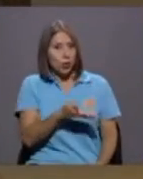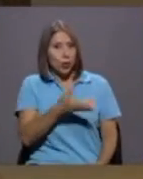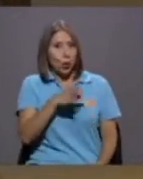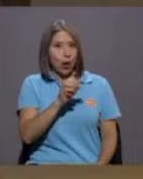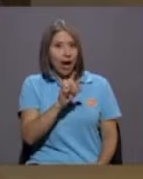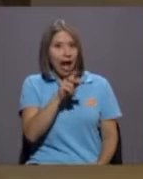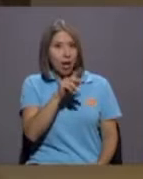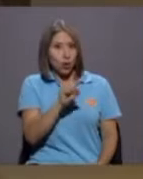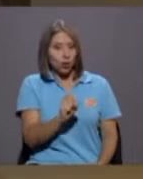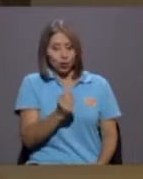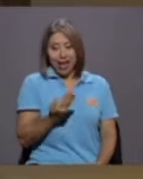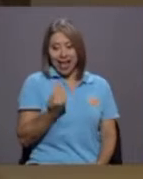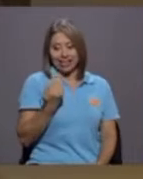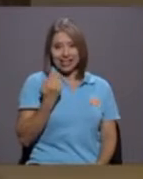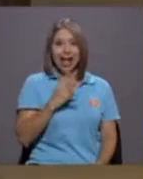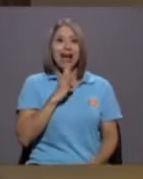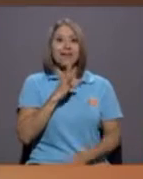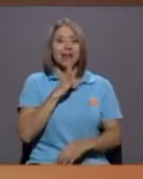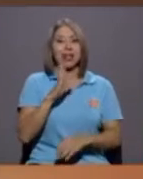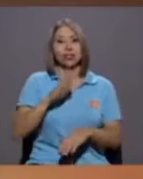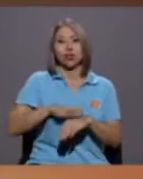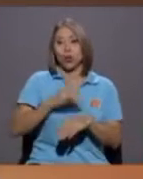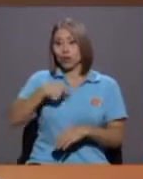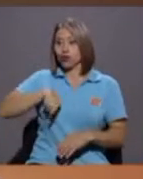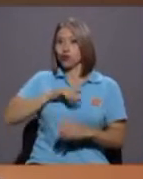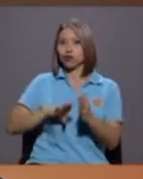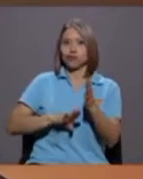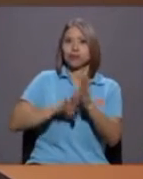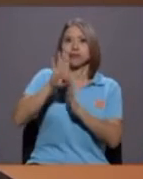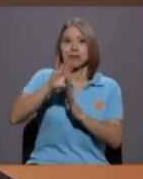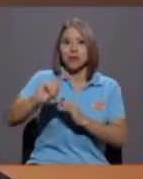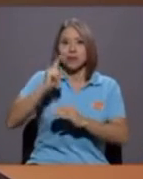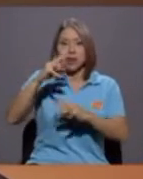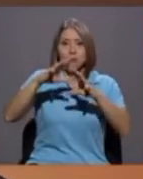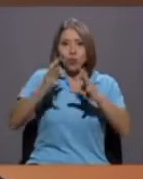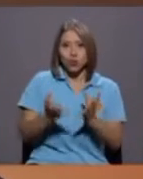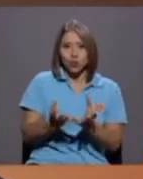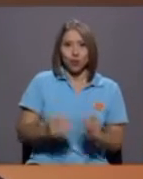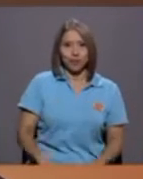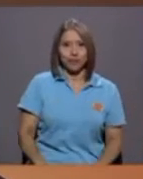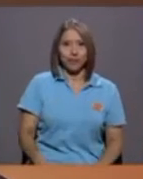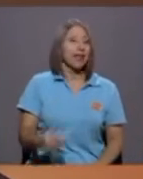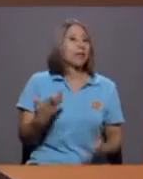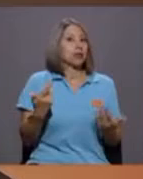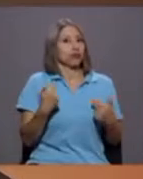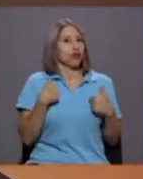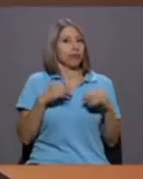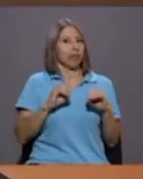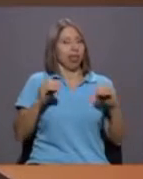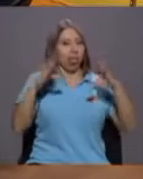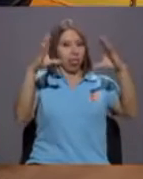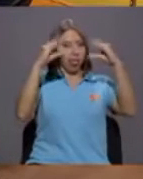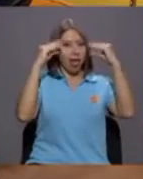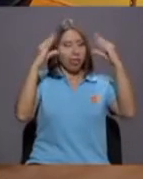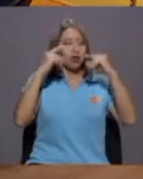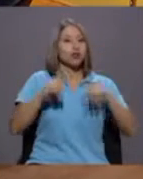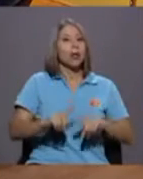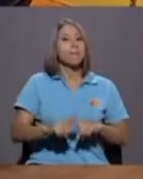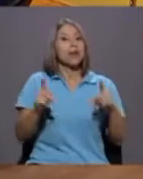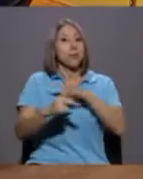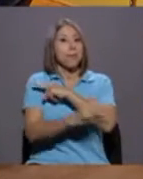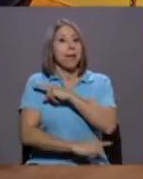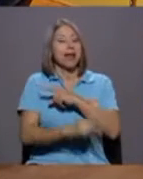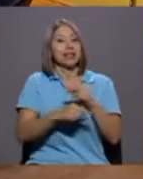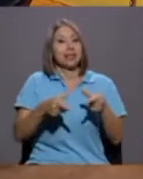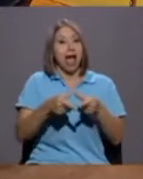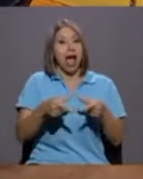unos minutos hablaba de primer mundo. En Japón, sin tener yo los datos aquí,